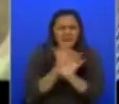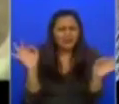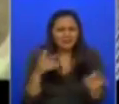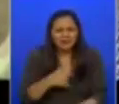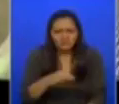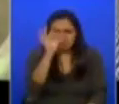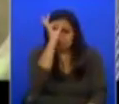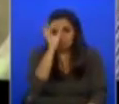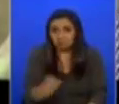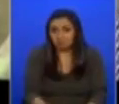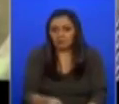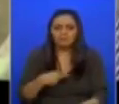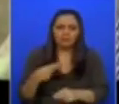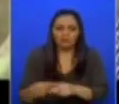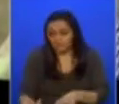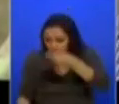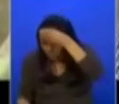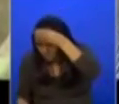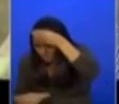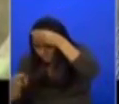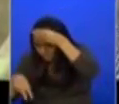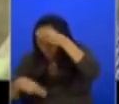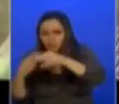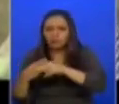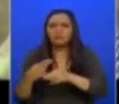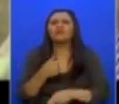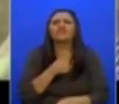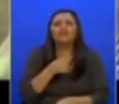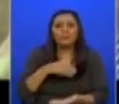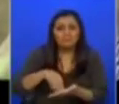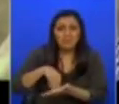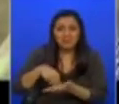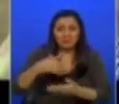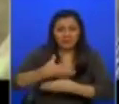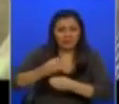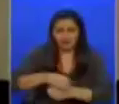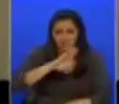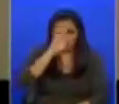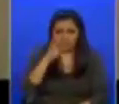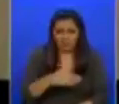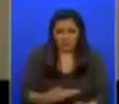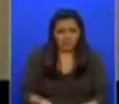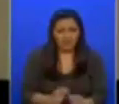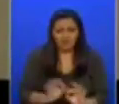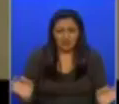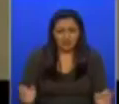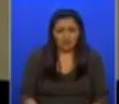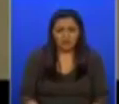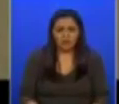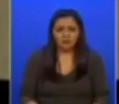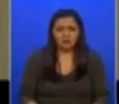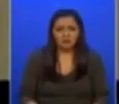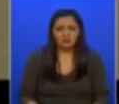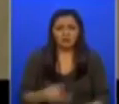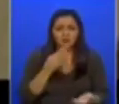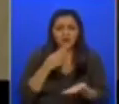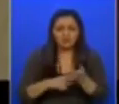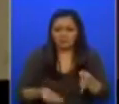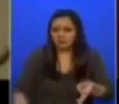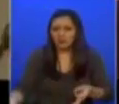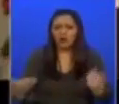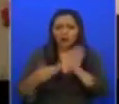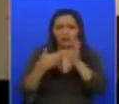Porque ni soy miembro de la Fedemol ni pertenezco a esa organización. Nada tienen que ver con el